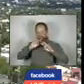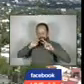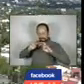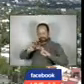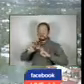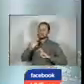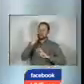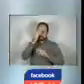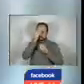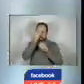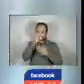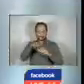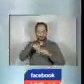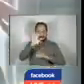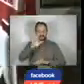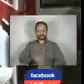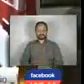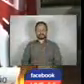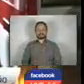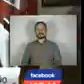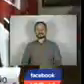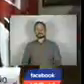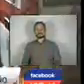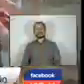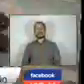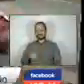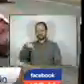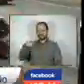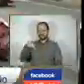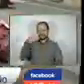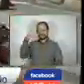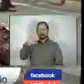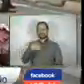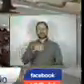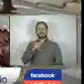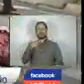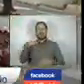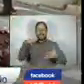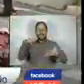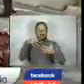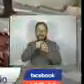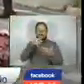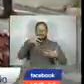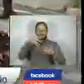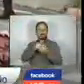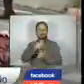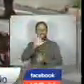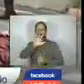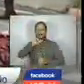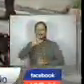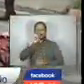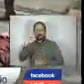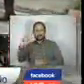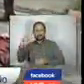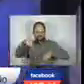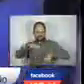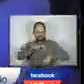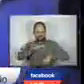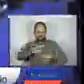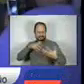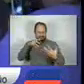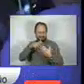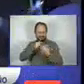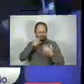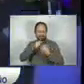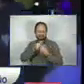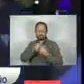Conozca más al respecto. En lo que va del año, más de 5.000 accidentes de tránsito se han registrado en el país. Interese cuáles